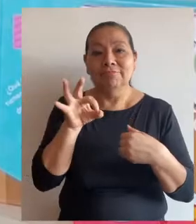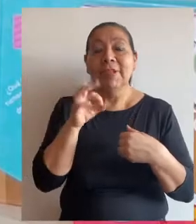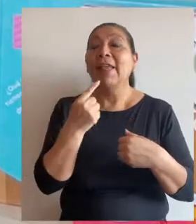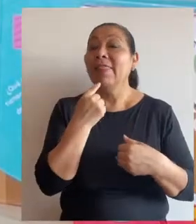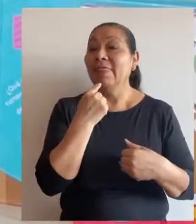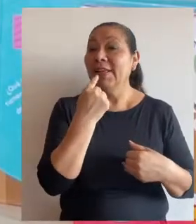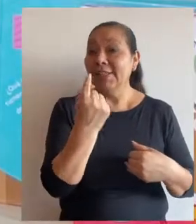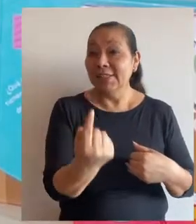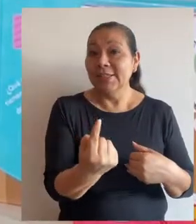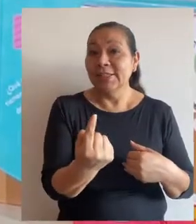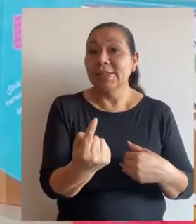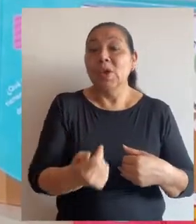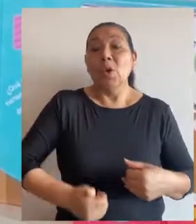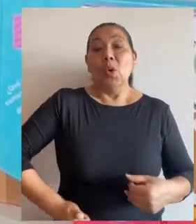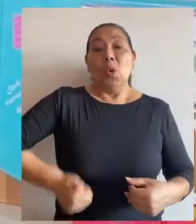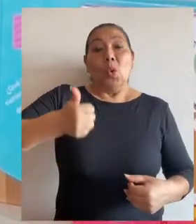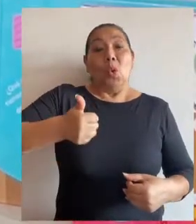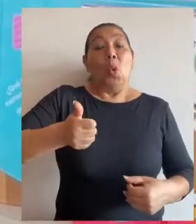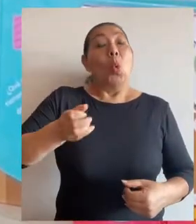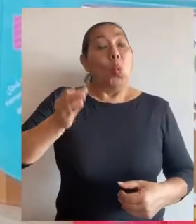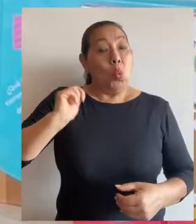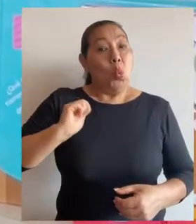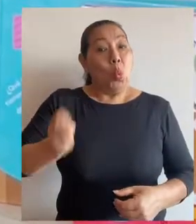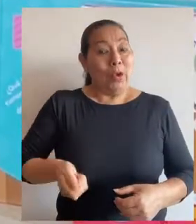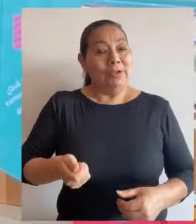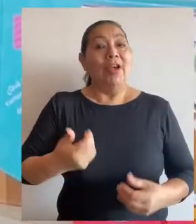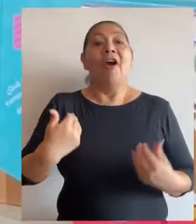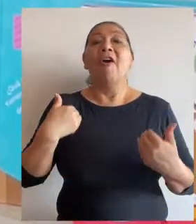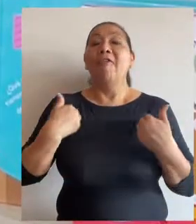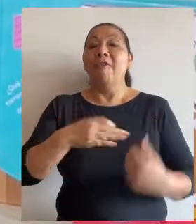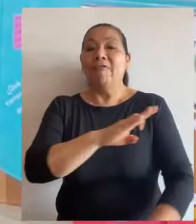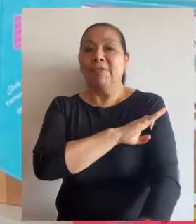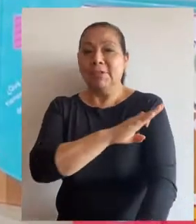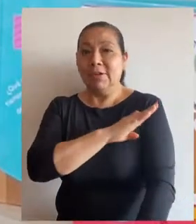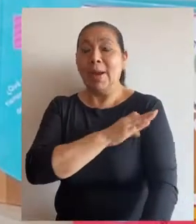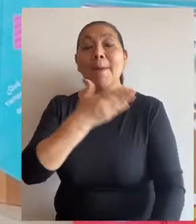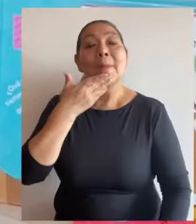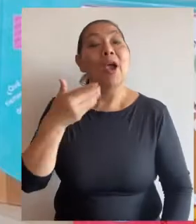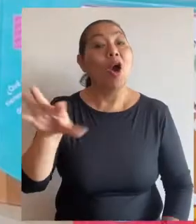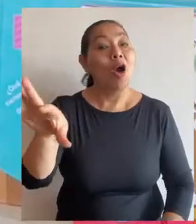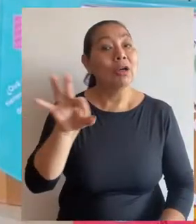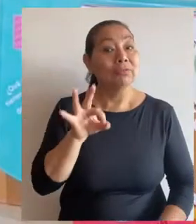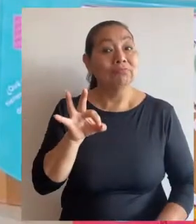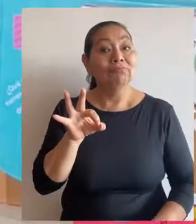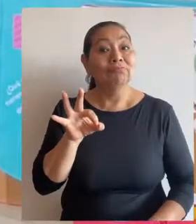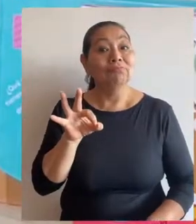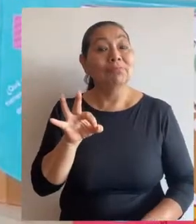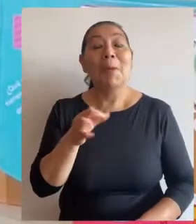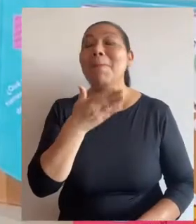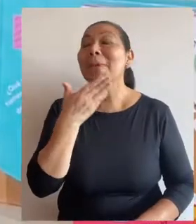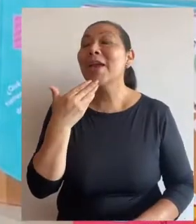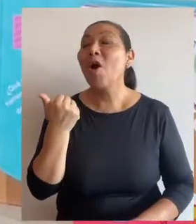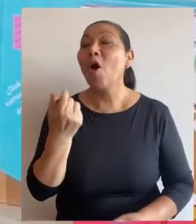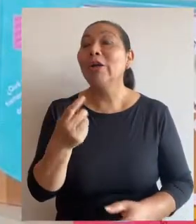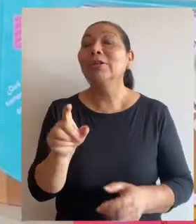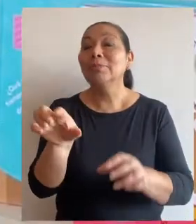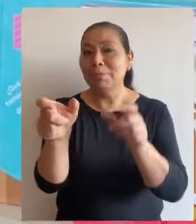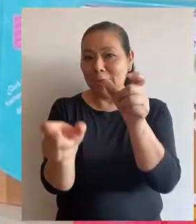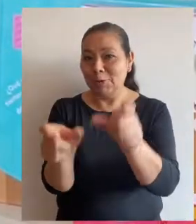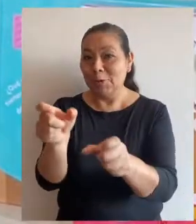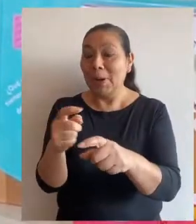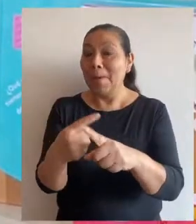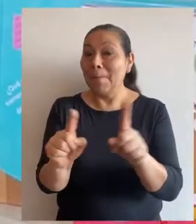y ratificar a los jueces y fiscales que sean íntegros y competentes, es decir, a los